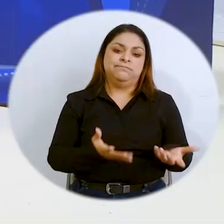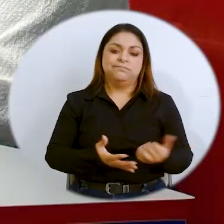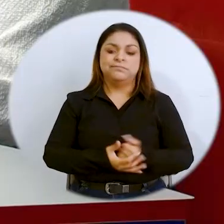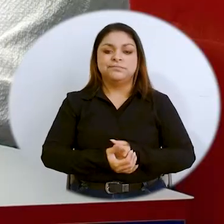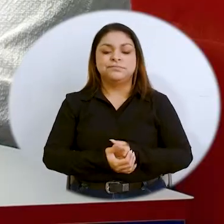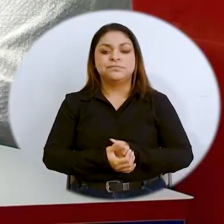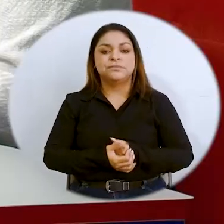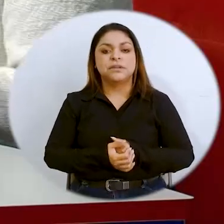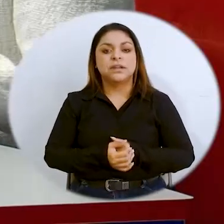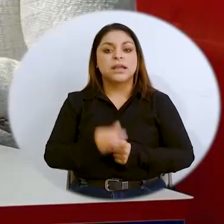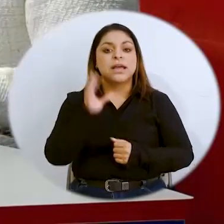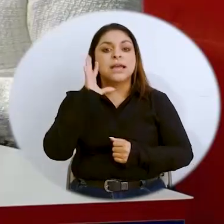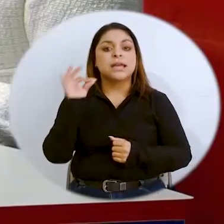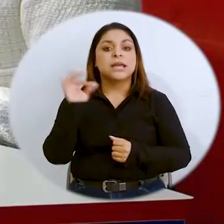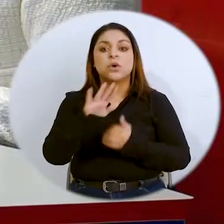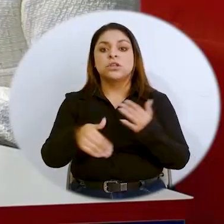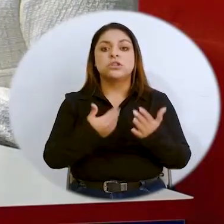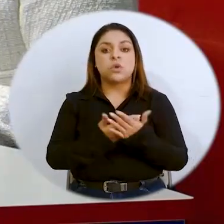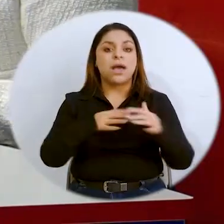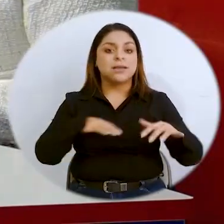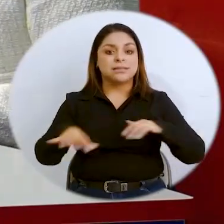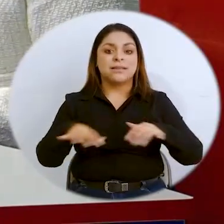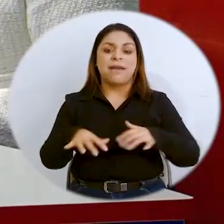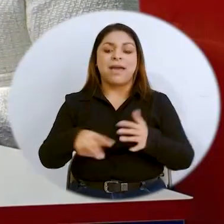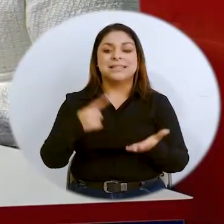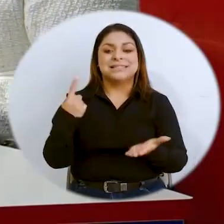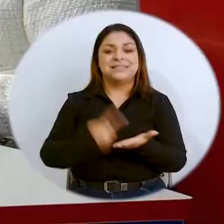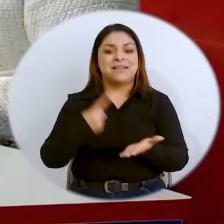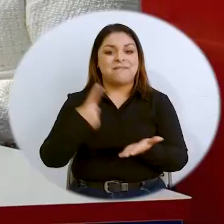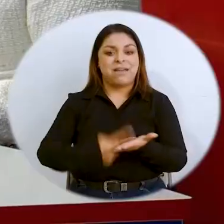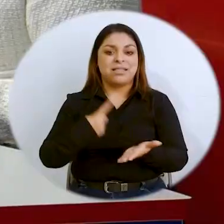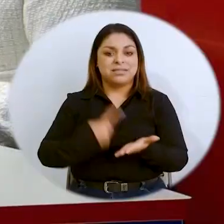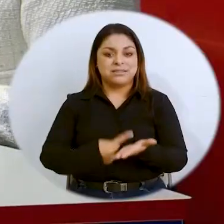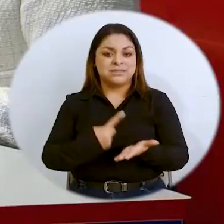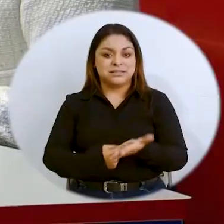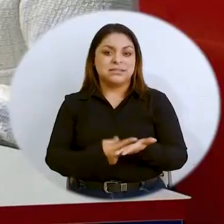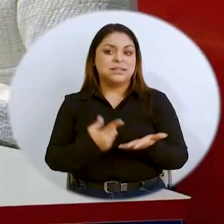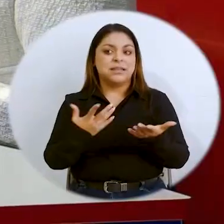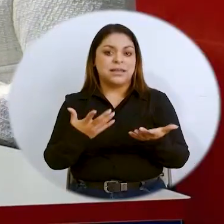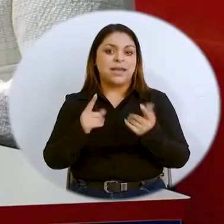electoral, en todas las actividades de debates y